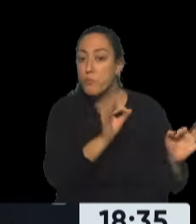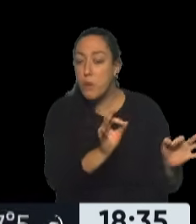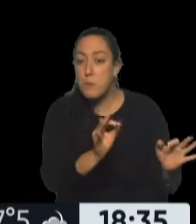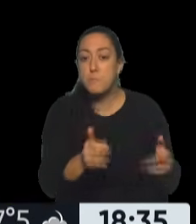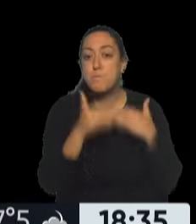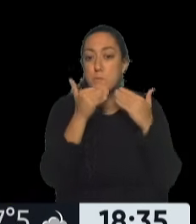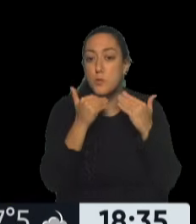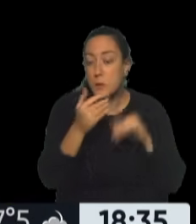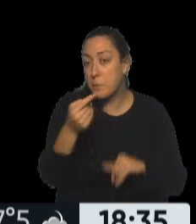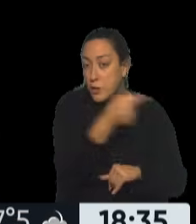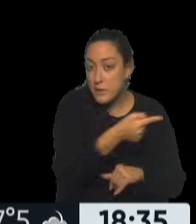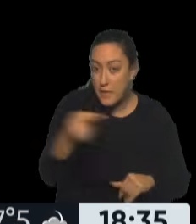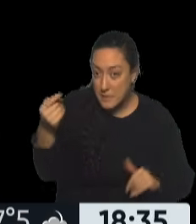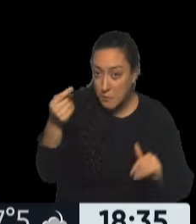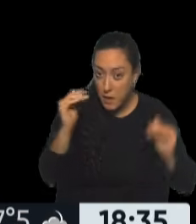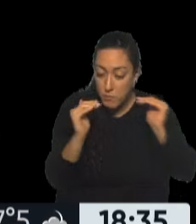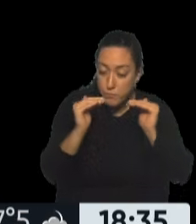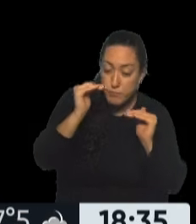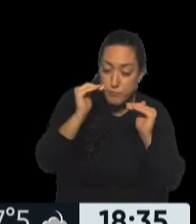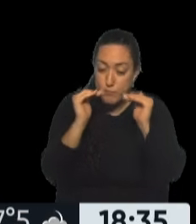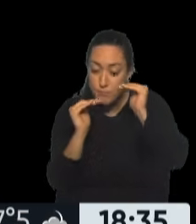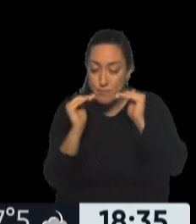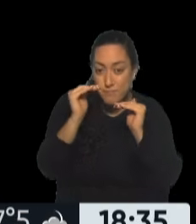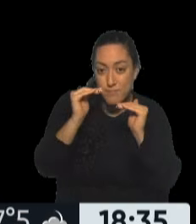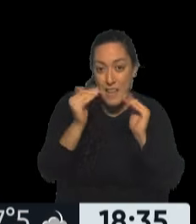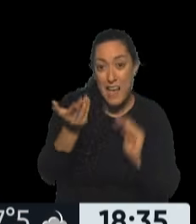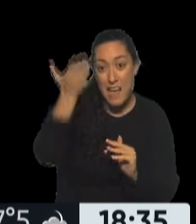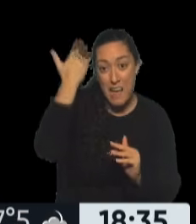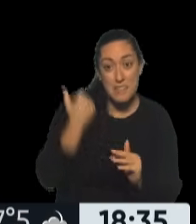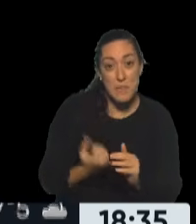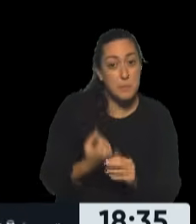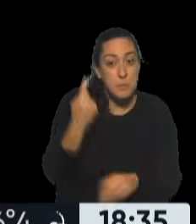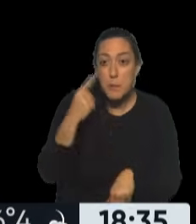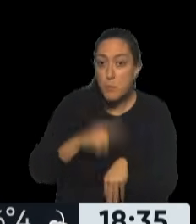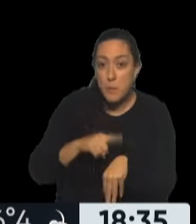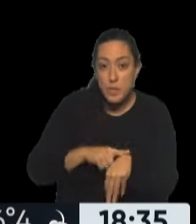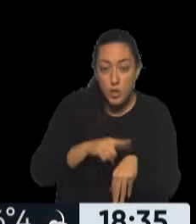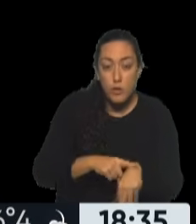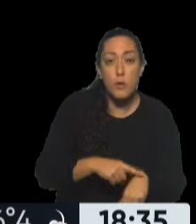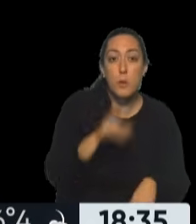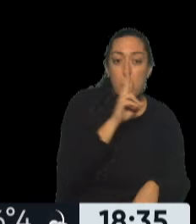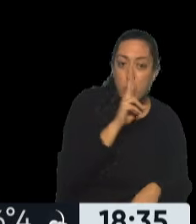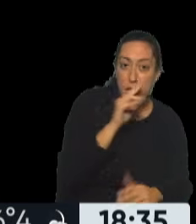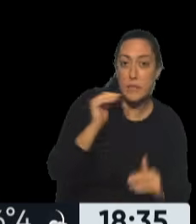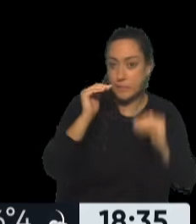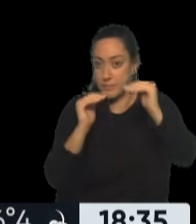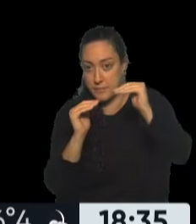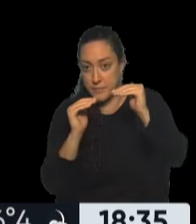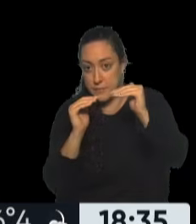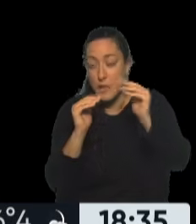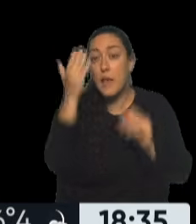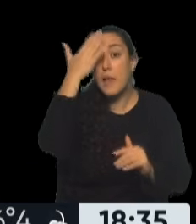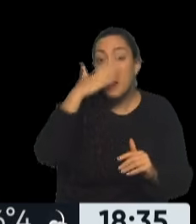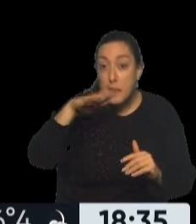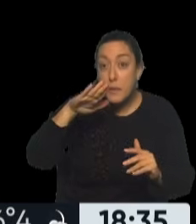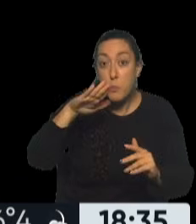semana, Pablo, hemos tenido distintos momentos, ¿no? Porque al principio, desde el primer momento iba Keiko encabezando. Después, según